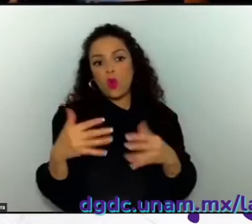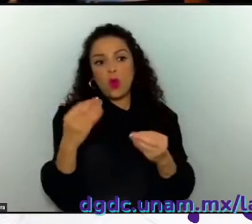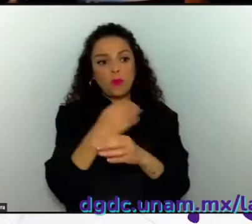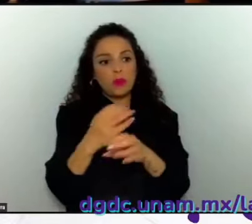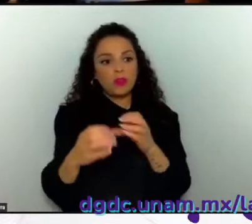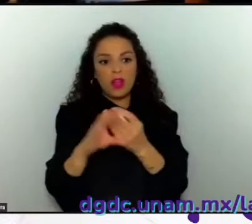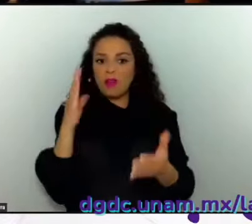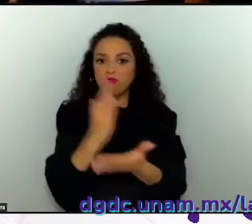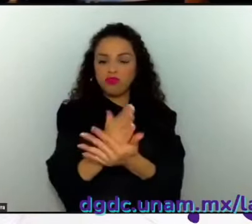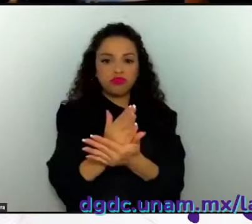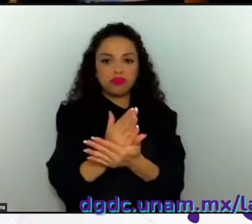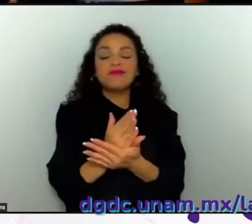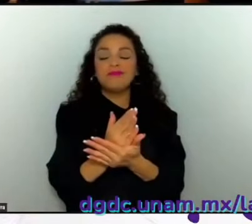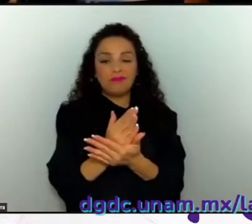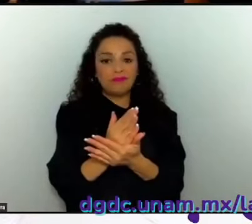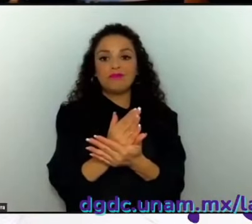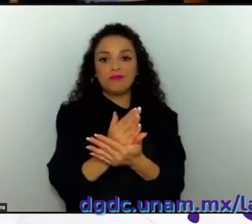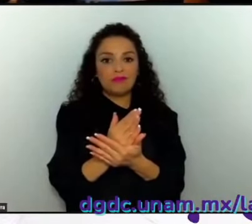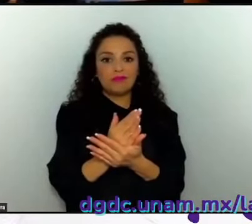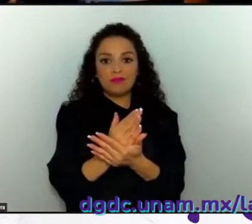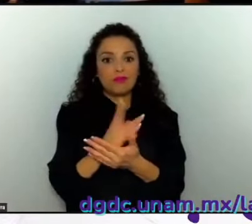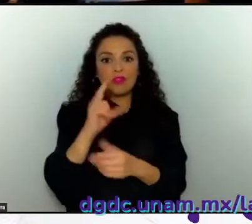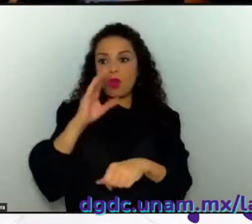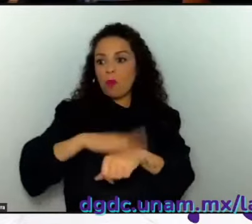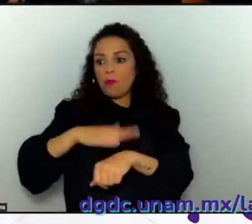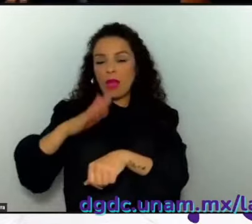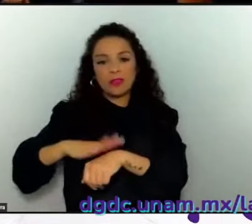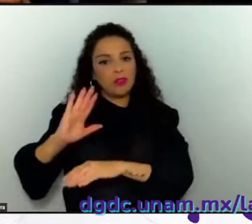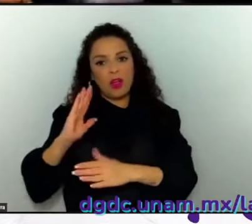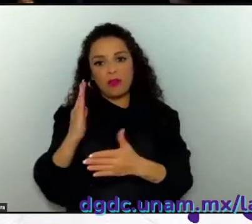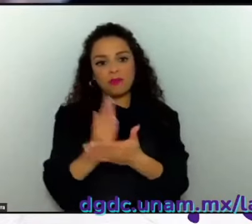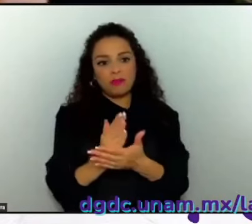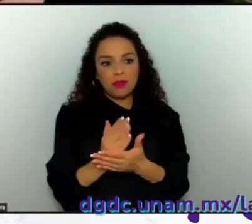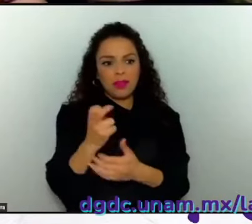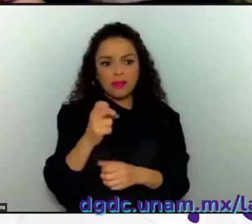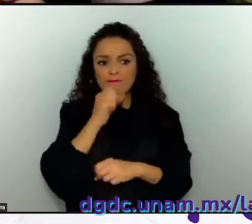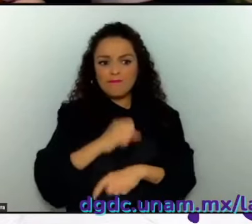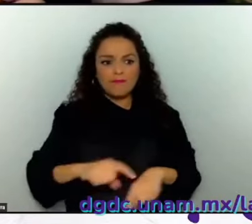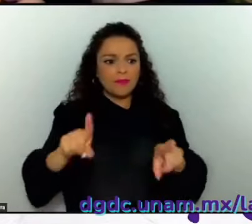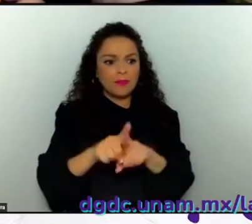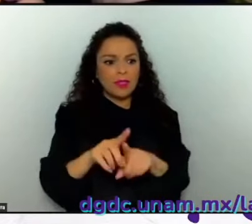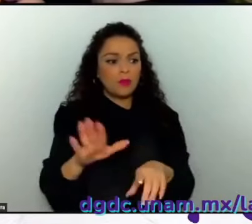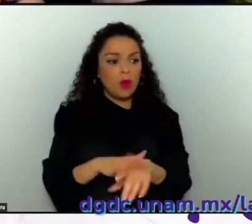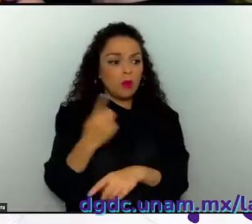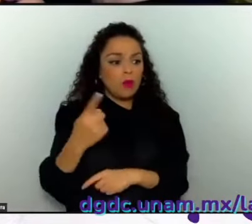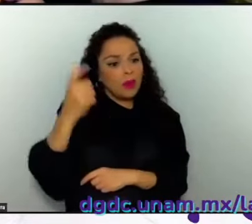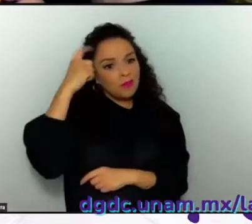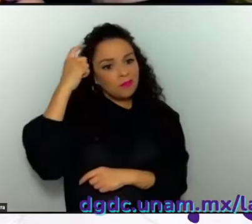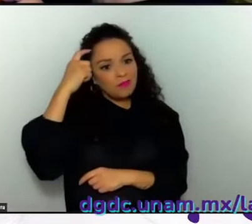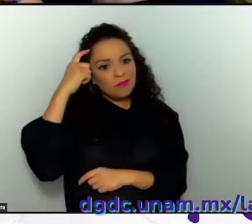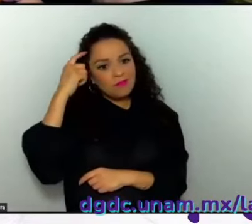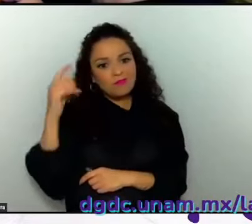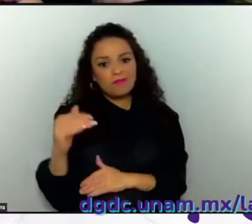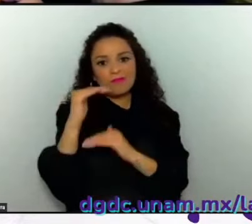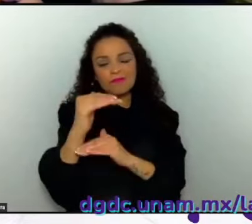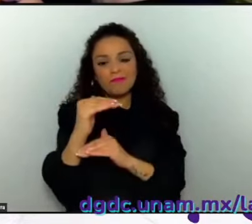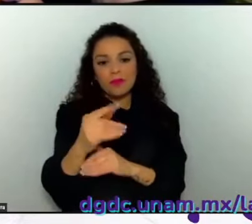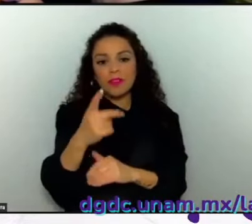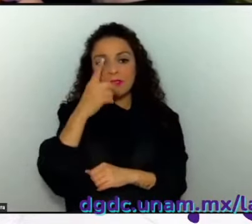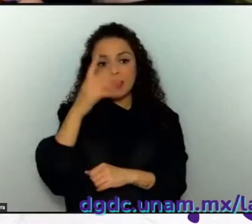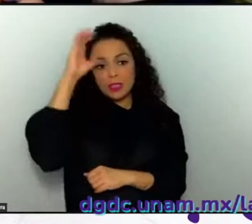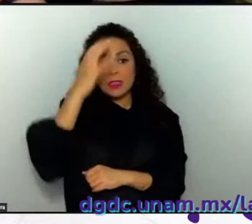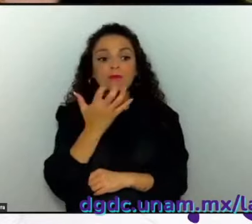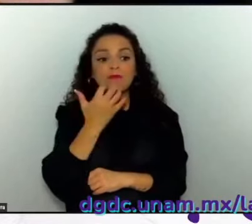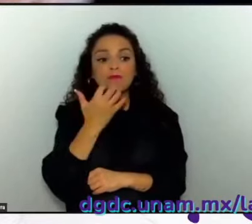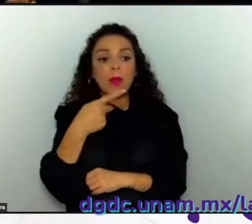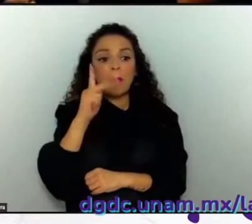mucho tiempo en la investigación en física durante las primeras décadas de la Unión Soviética por lo mismo, por estos sesgos de que ellos no le llamaban ciencia judía, pero le llamaban ciencia